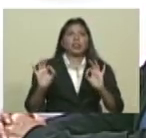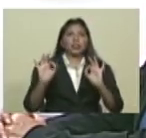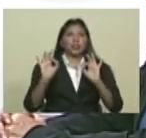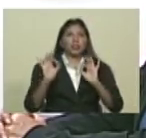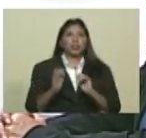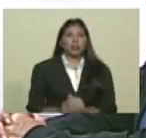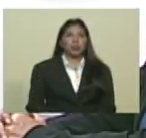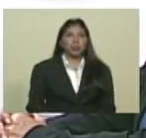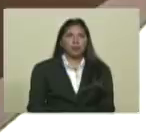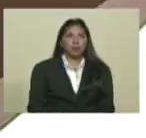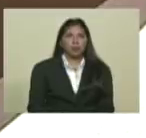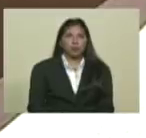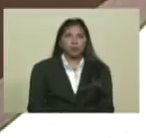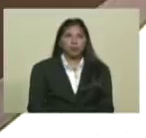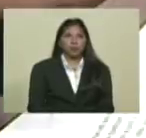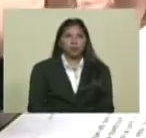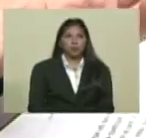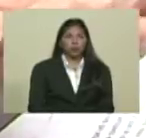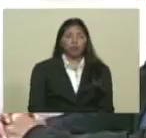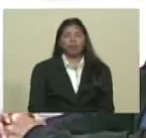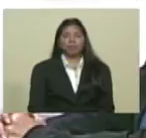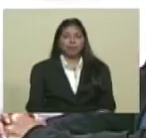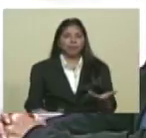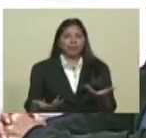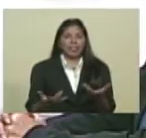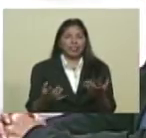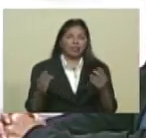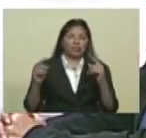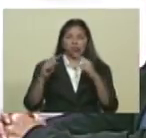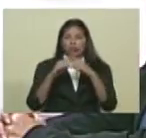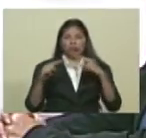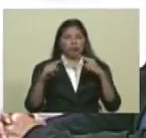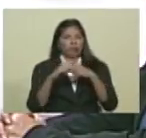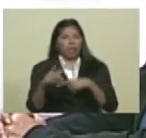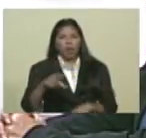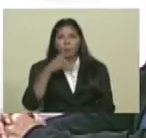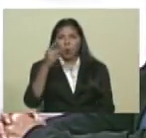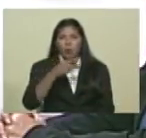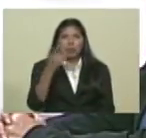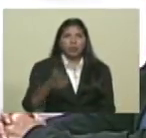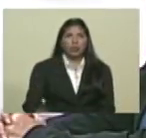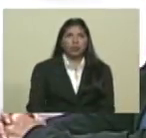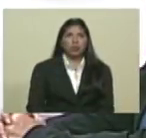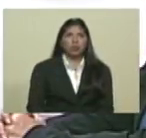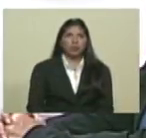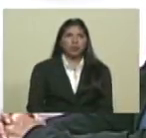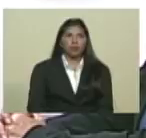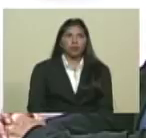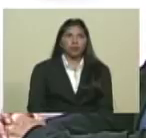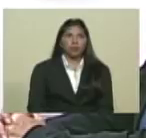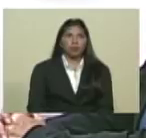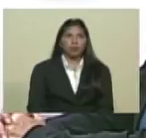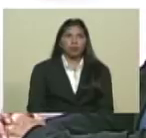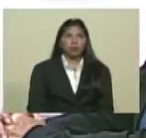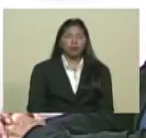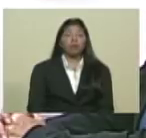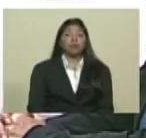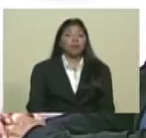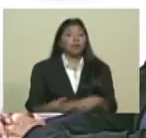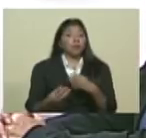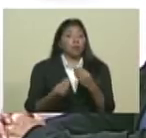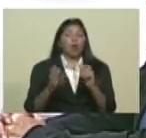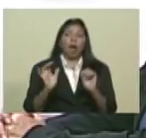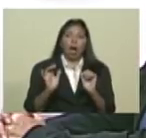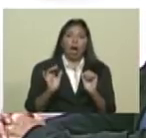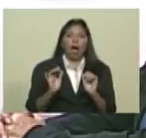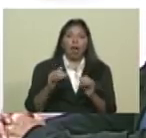las contradicciones, las diferencias políticas, en una democracia como la nuestra, llevarla al terreno de lo